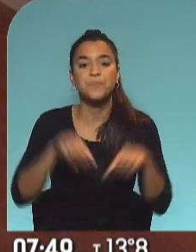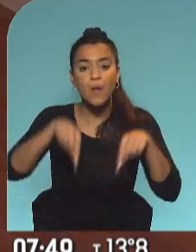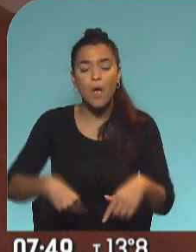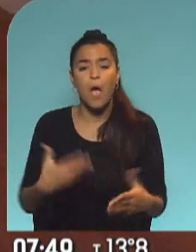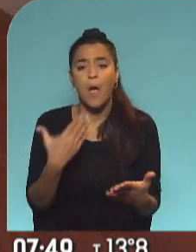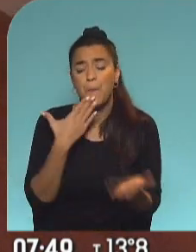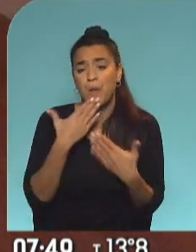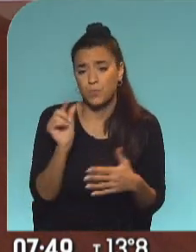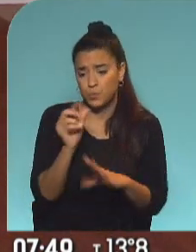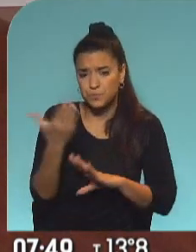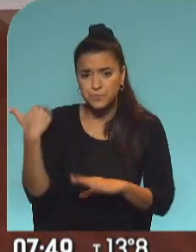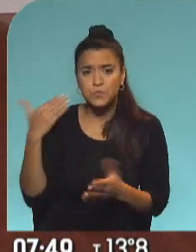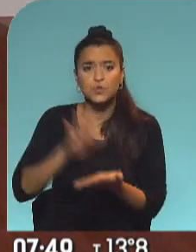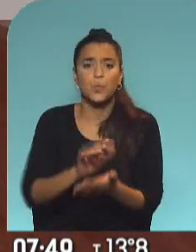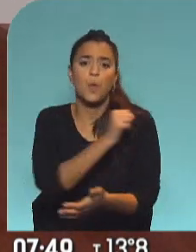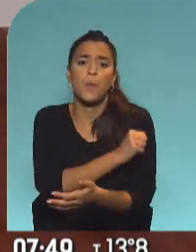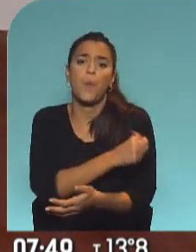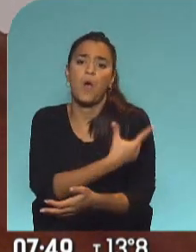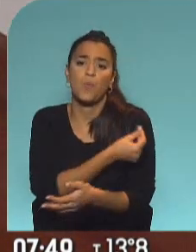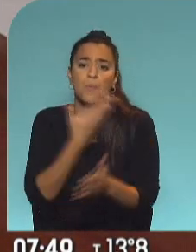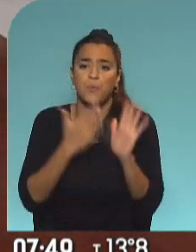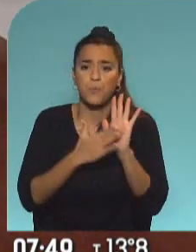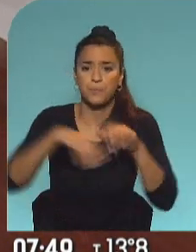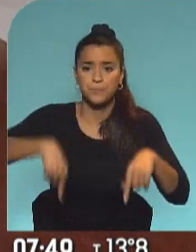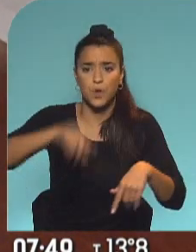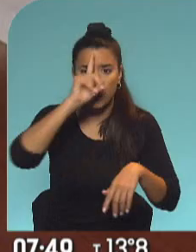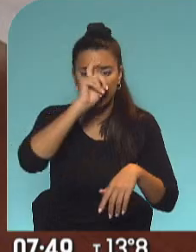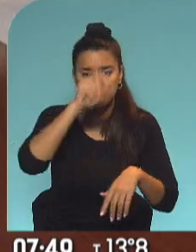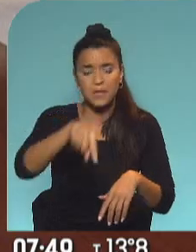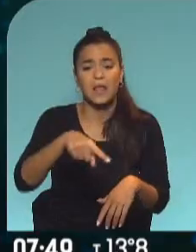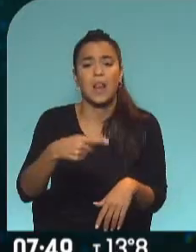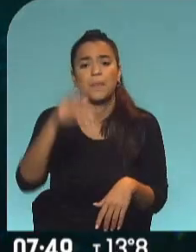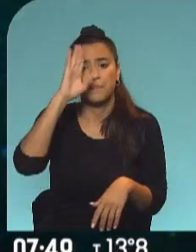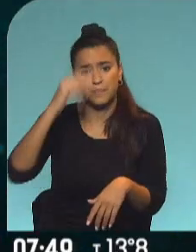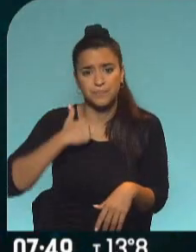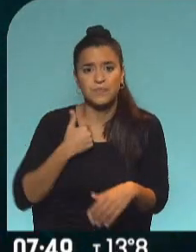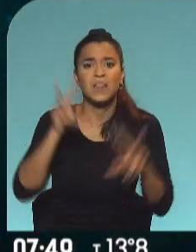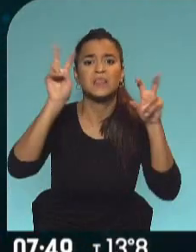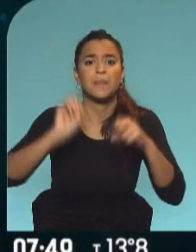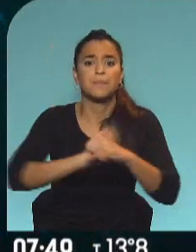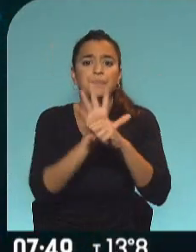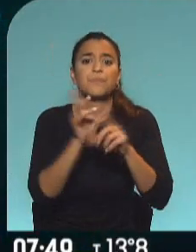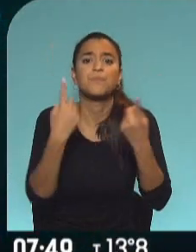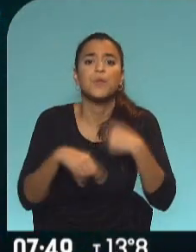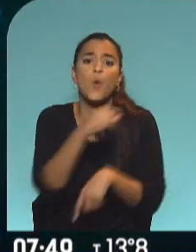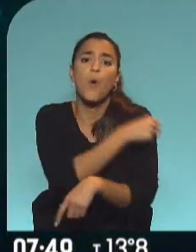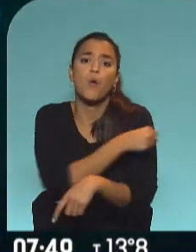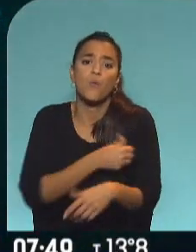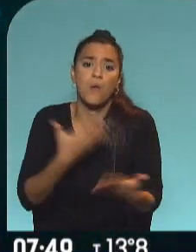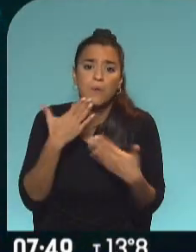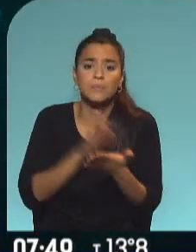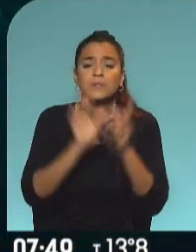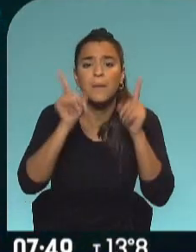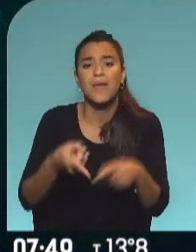Y hablábamos hace un ratito nada más de la vacuna que ya se está probando aquí en el Hospital Militar, el tema COVID-19, pero cada vez que hablamos de vacunas, curiosamente también surgen